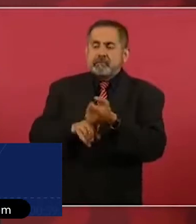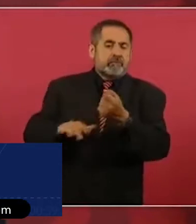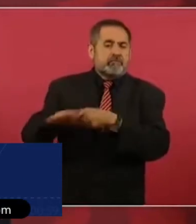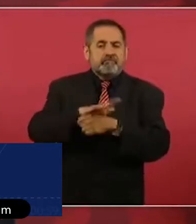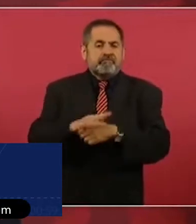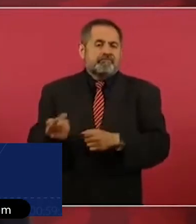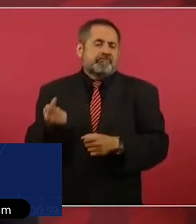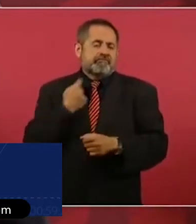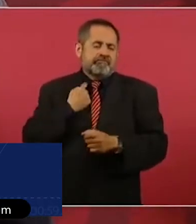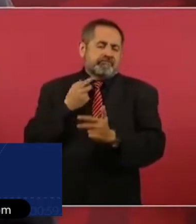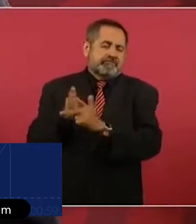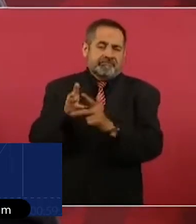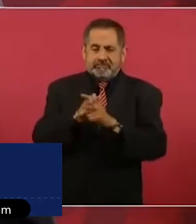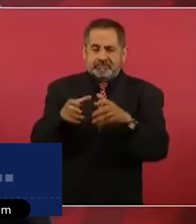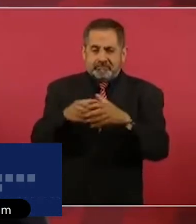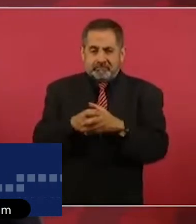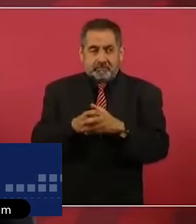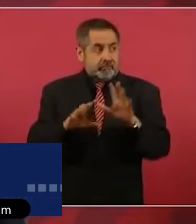los homicidios, en